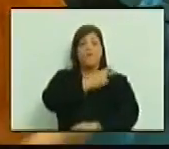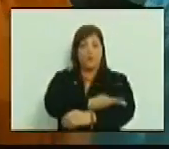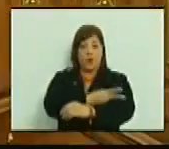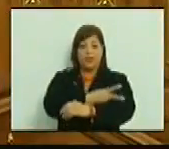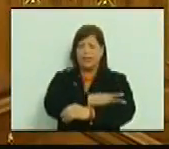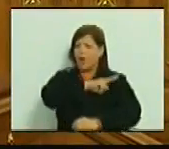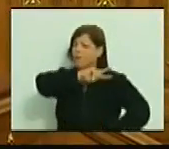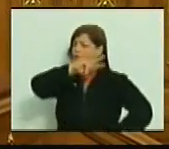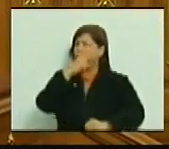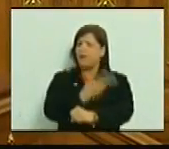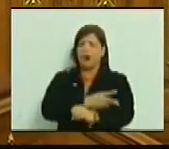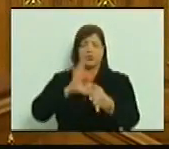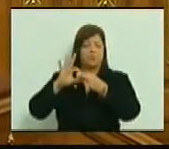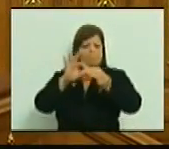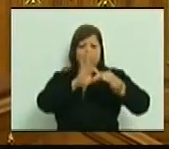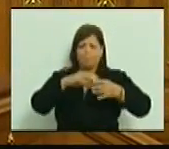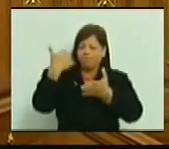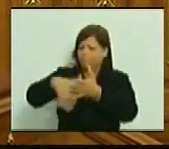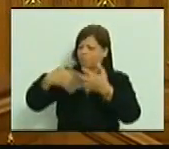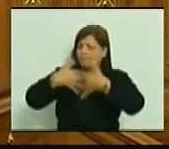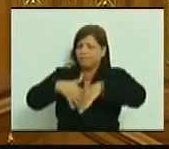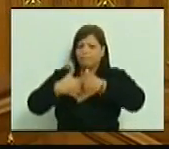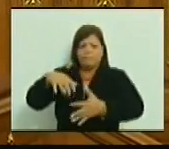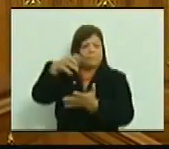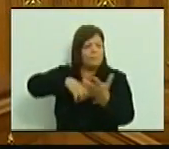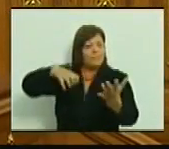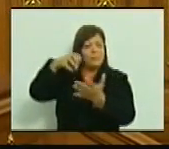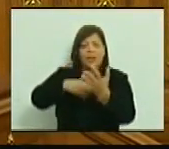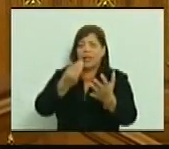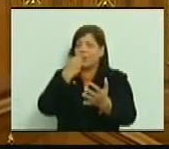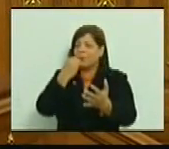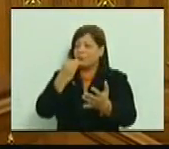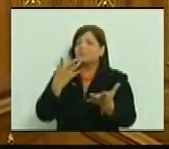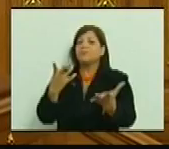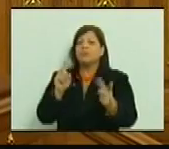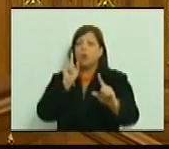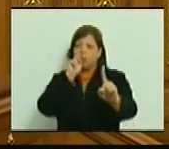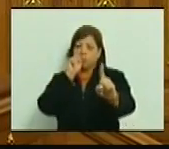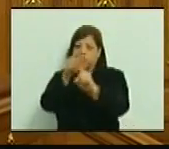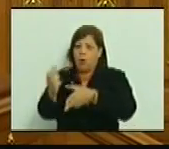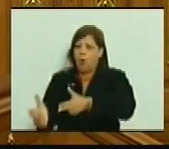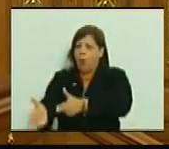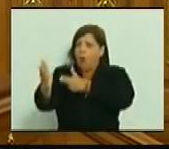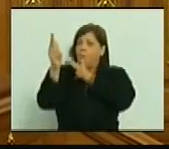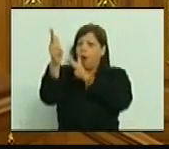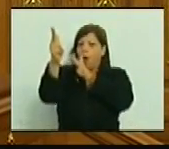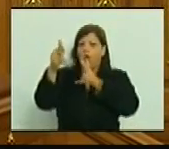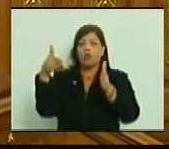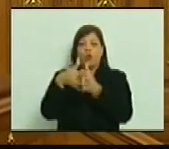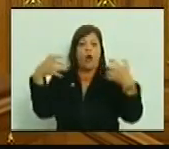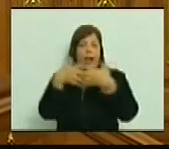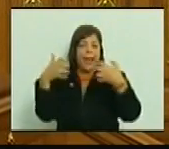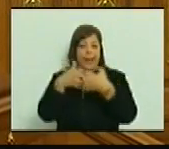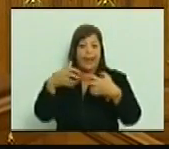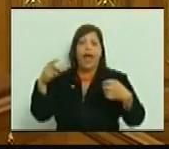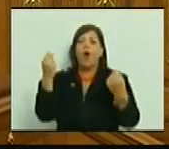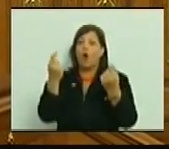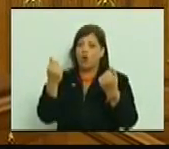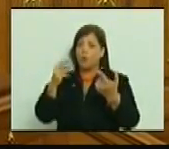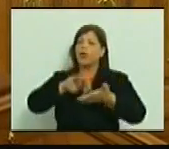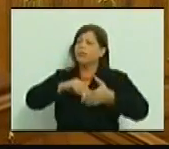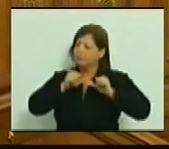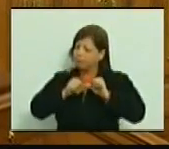todas las fuerzas agroproductivas y productivas de nuestro país como un solo cañón contra la guerra económica. Así que